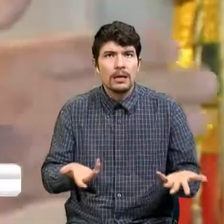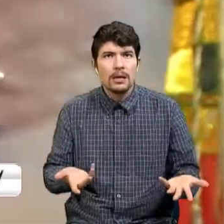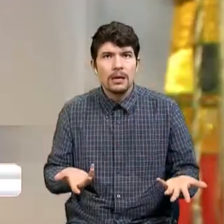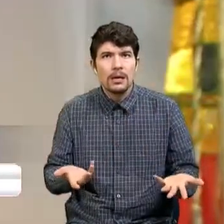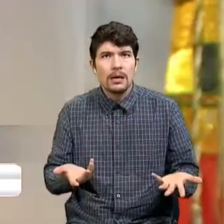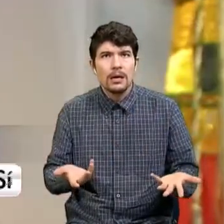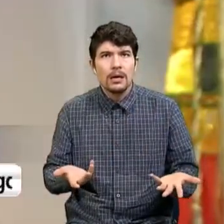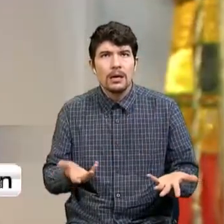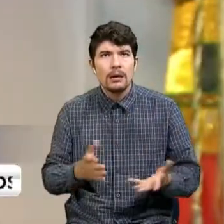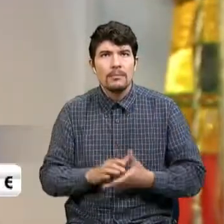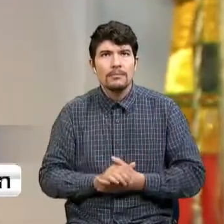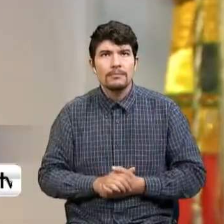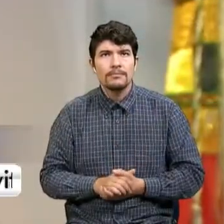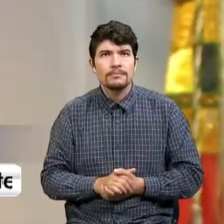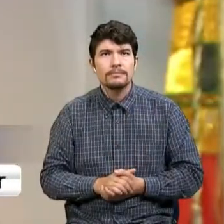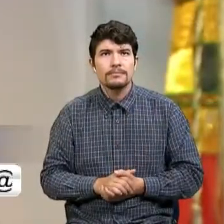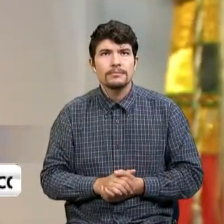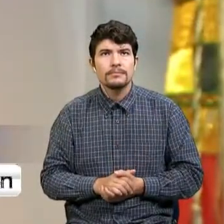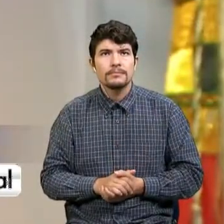en todos los sitios